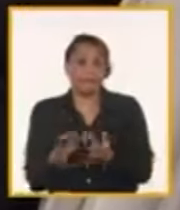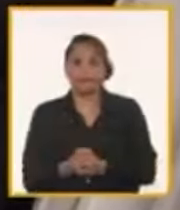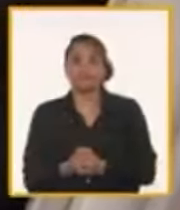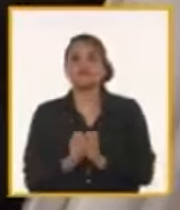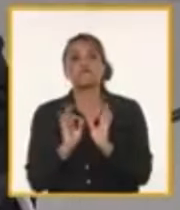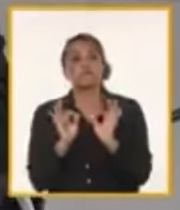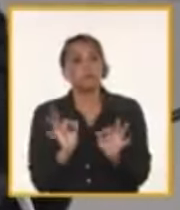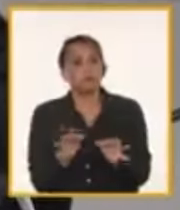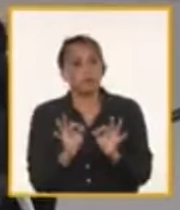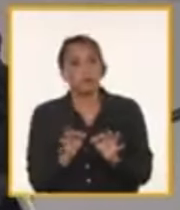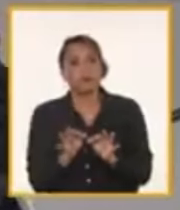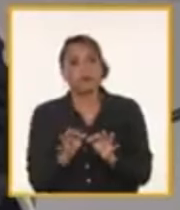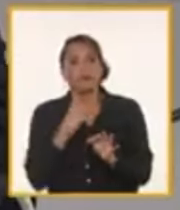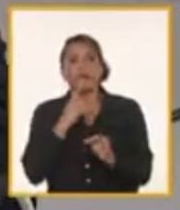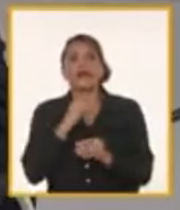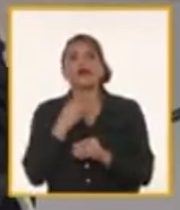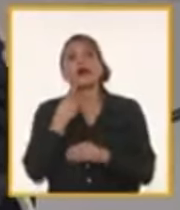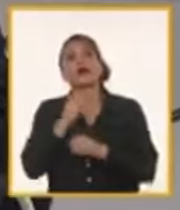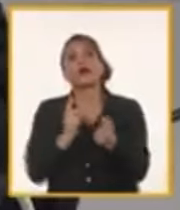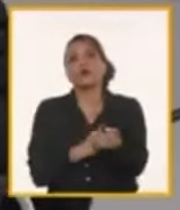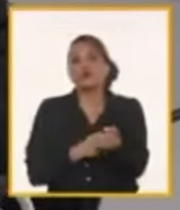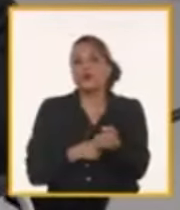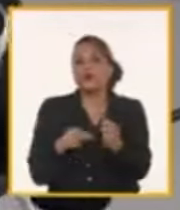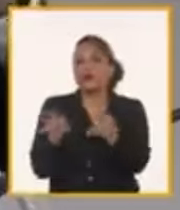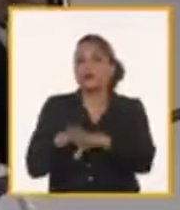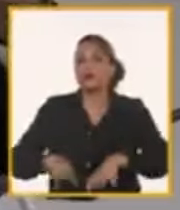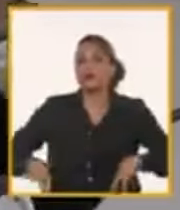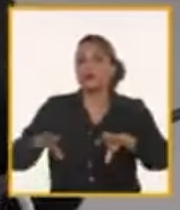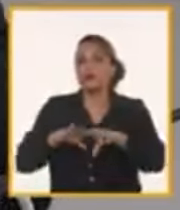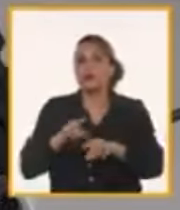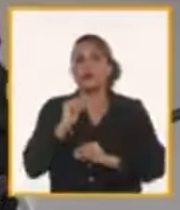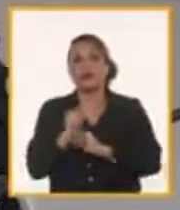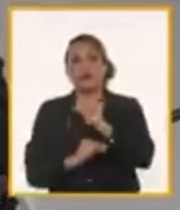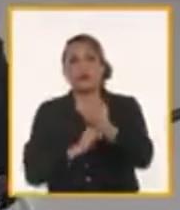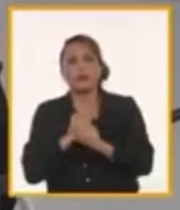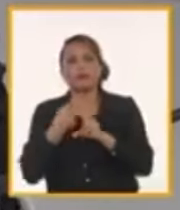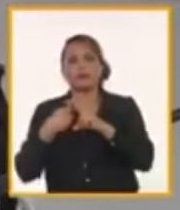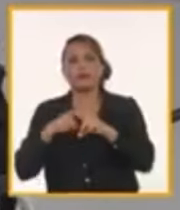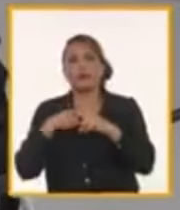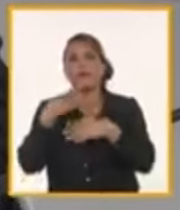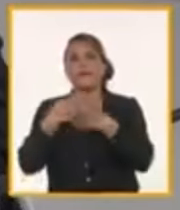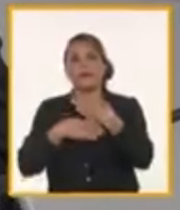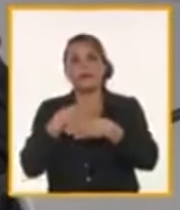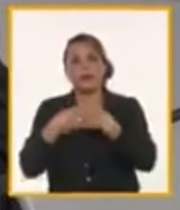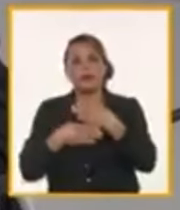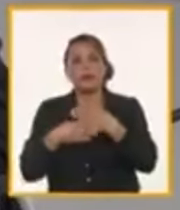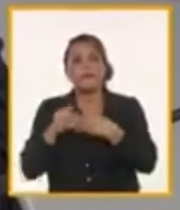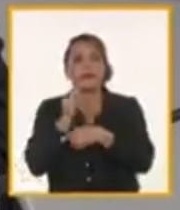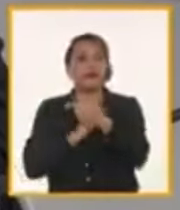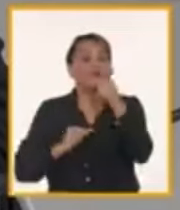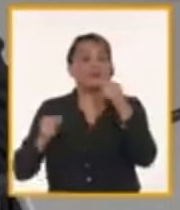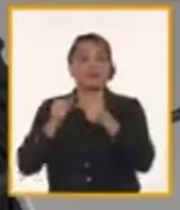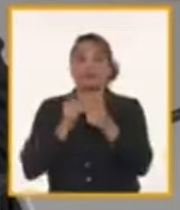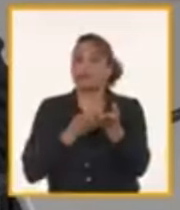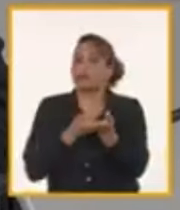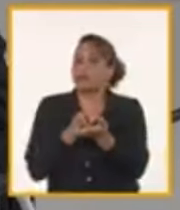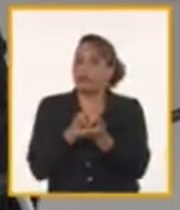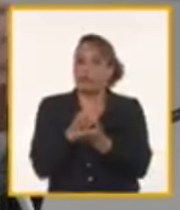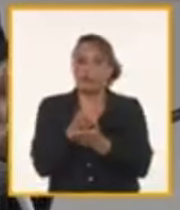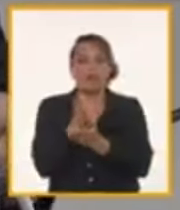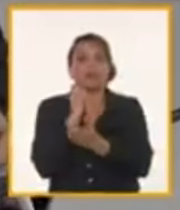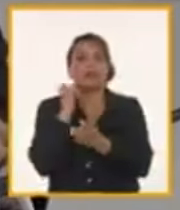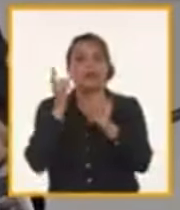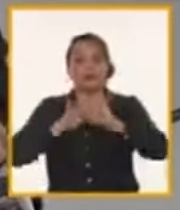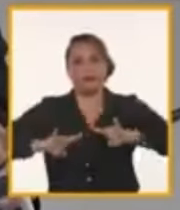que ver con adaptarnos al contexto con ayudar a resolver problemas más de ese contexto pero sin detener la educación superior